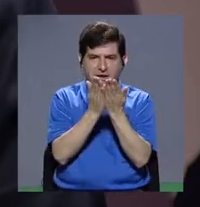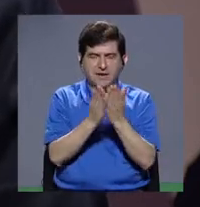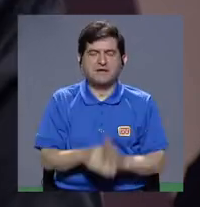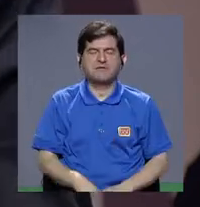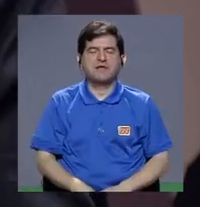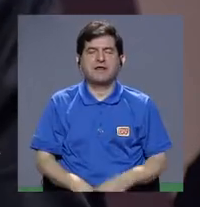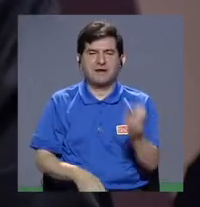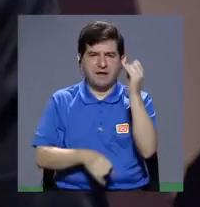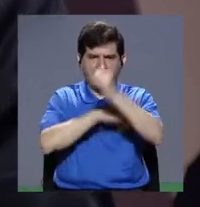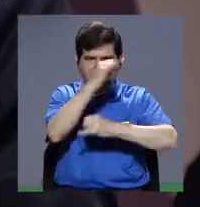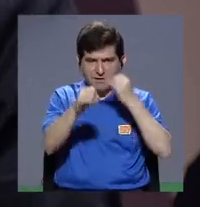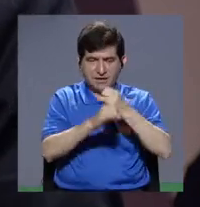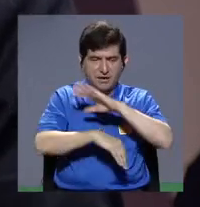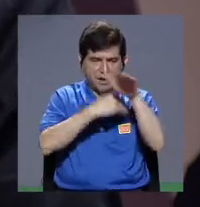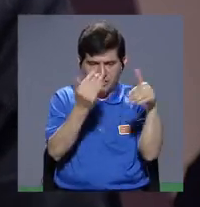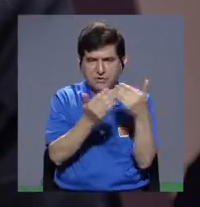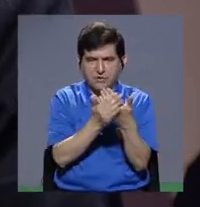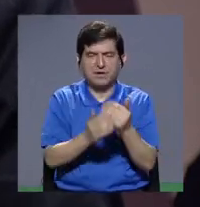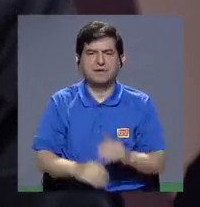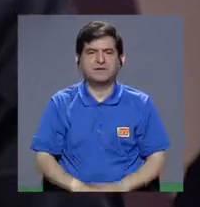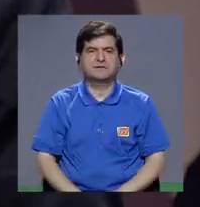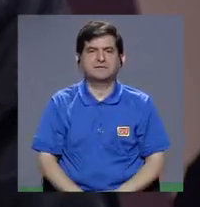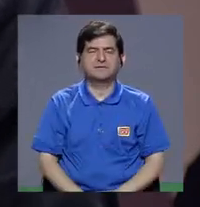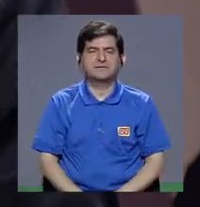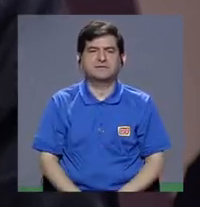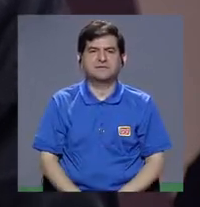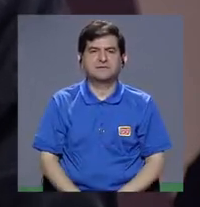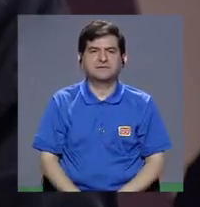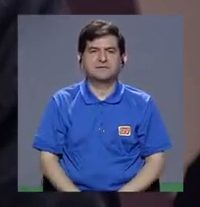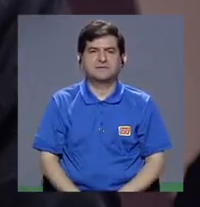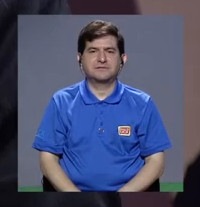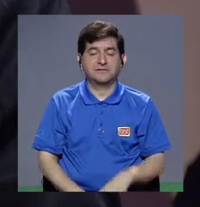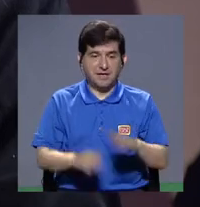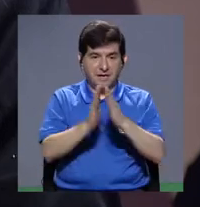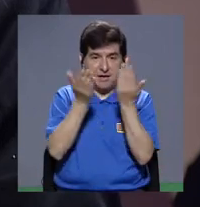internacional de todas las librerías internacionales éste